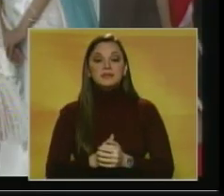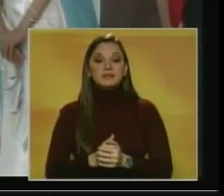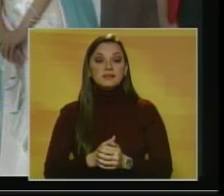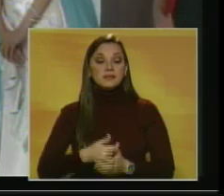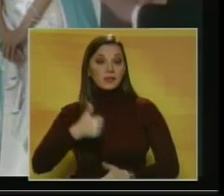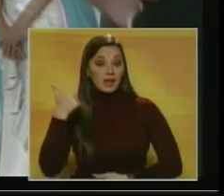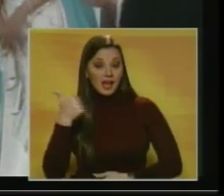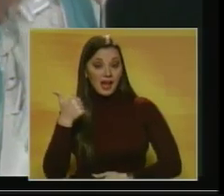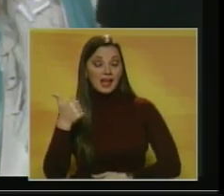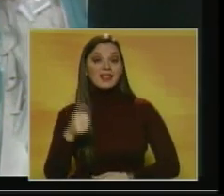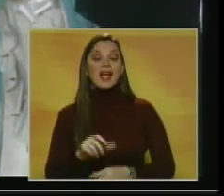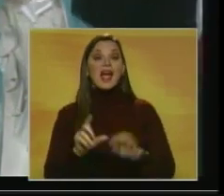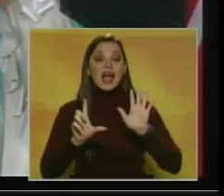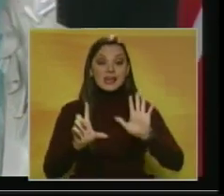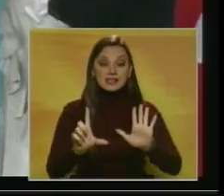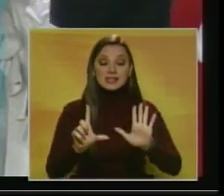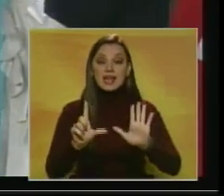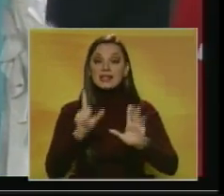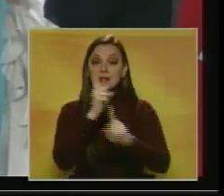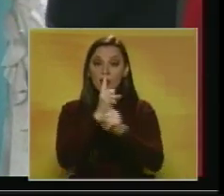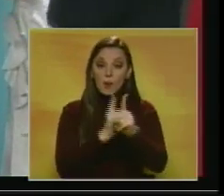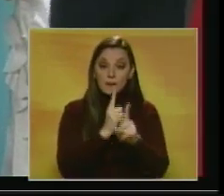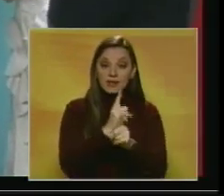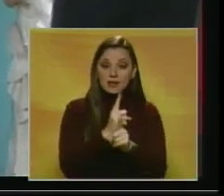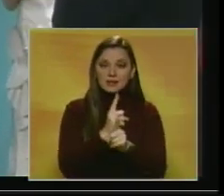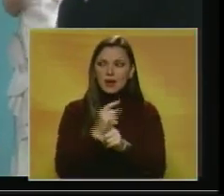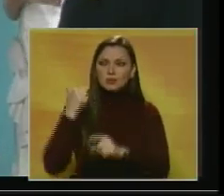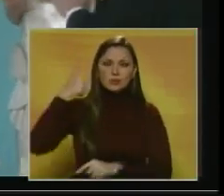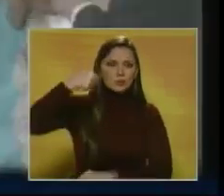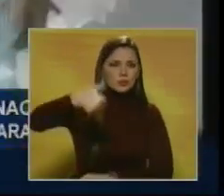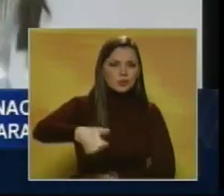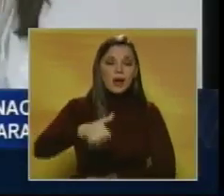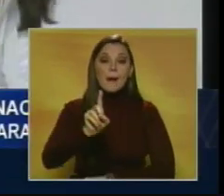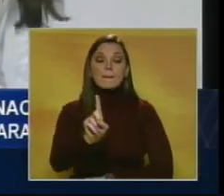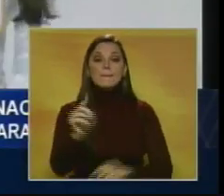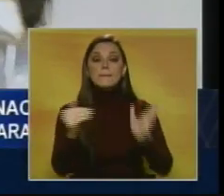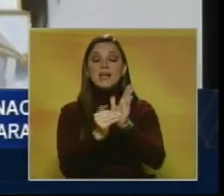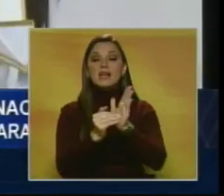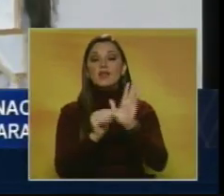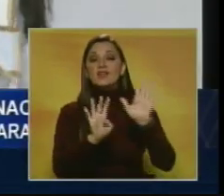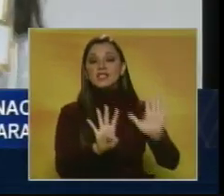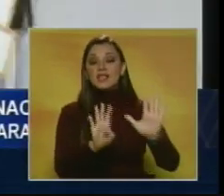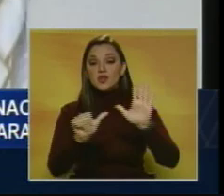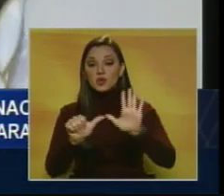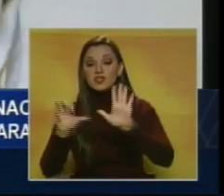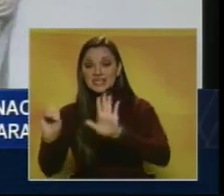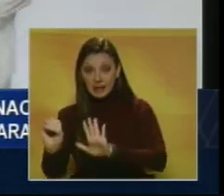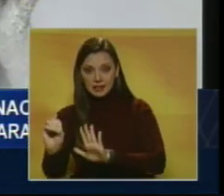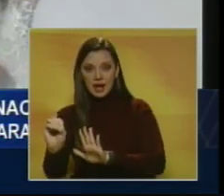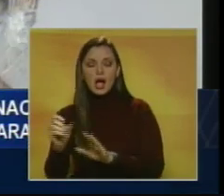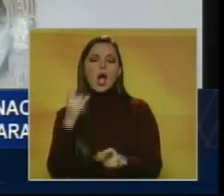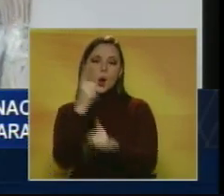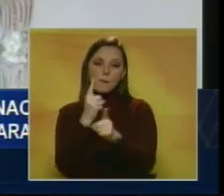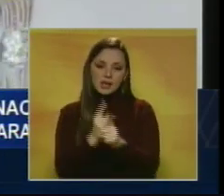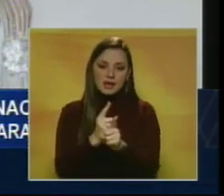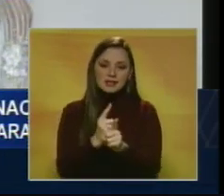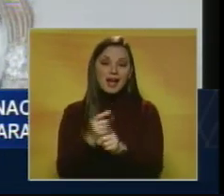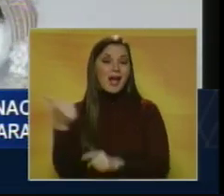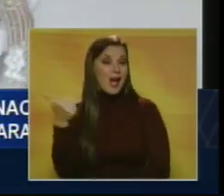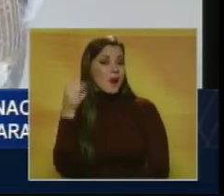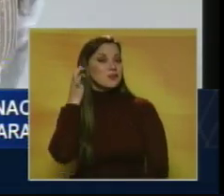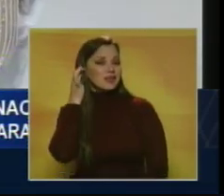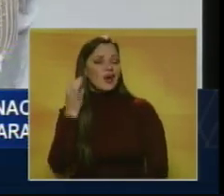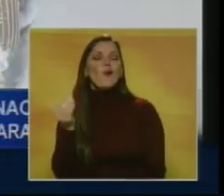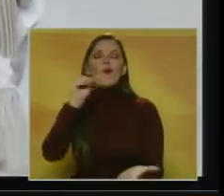Bueno, este es el séptimo concurso que ganamos desde 1960 y la soberana de la belleza, Edimar Martínez, obtuvo para Venezuela